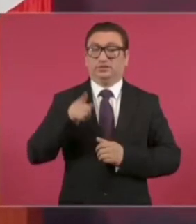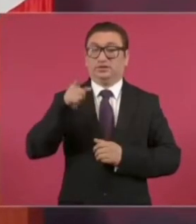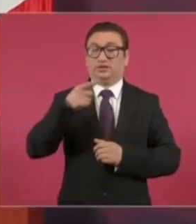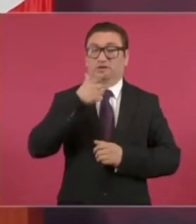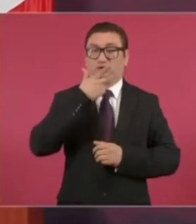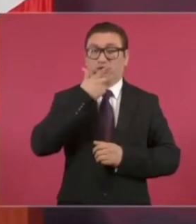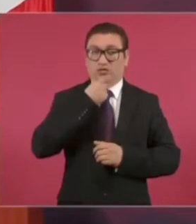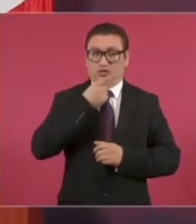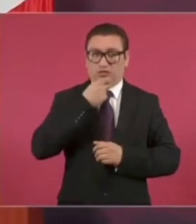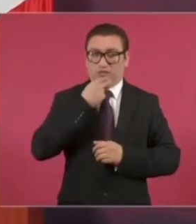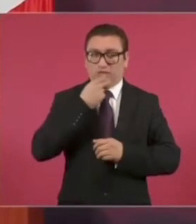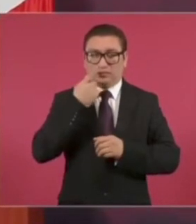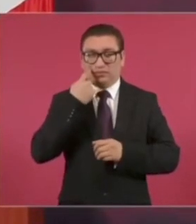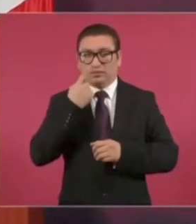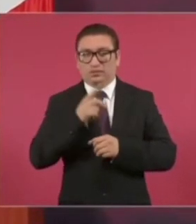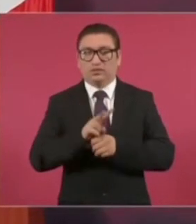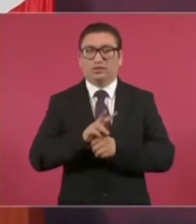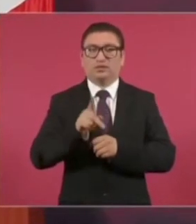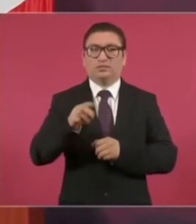ministro.